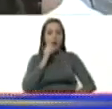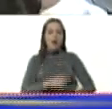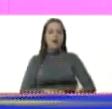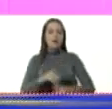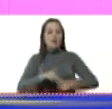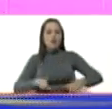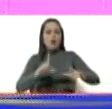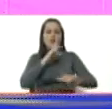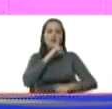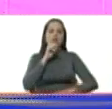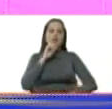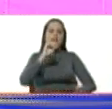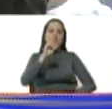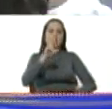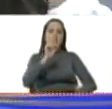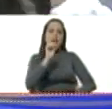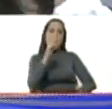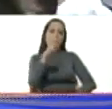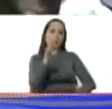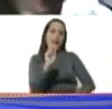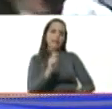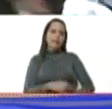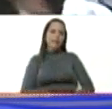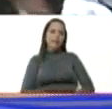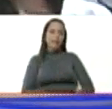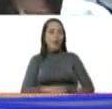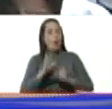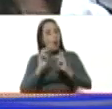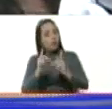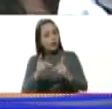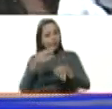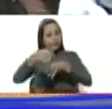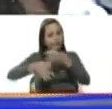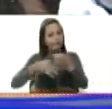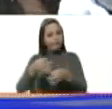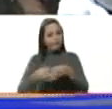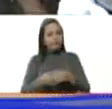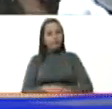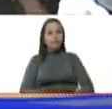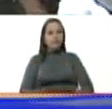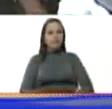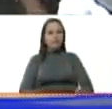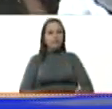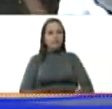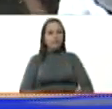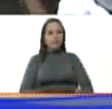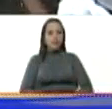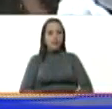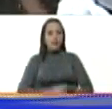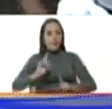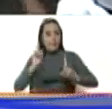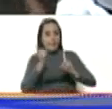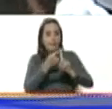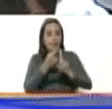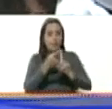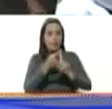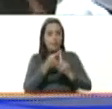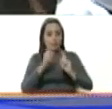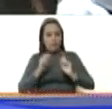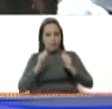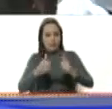ajá. Continúa, por favor. Bueno, siguiendo con el recuento, en ese primer momento, el 6 de marzo